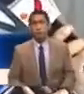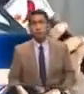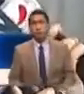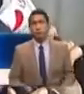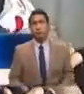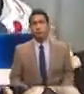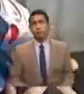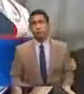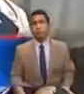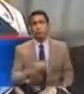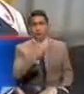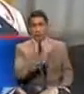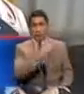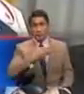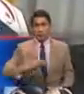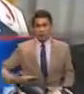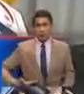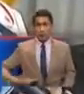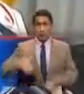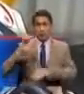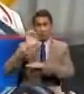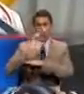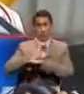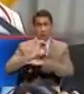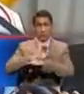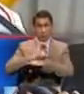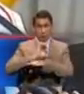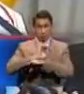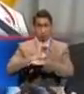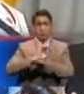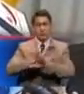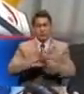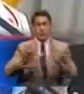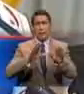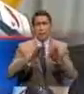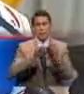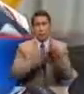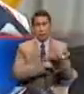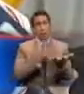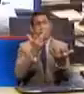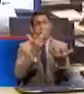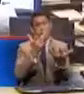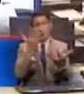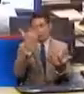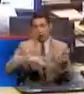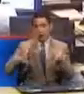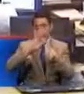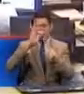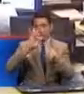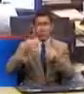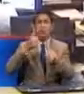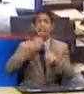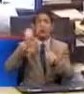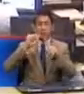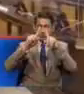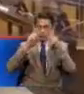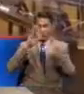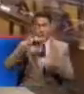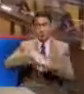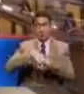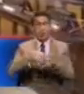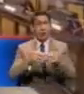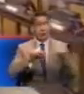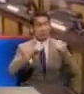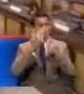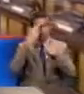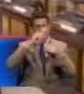tiene listos los proyectos, estamos esperando la proclamación de resultados oficiales y tendrá que enviarlos a la Asamblea. Los asambleístas tendrán 60 días para tramitar